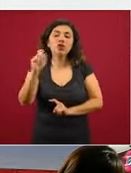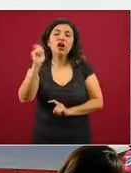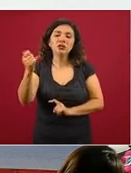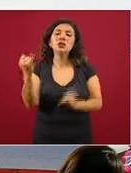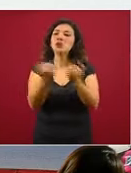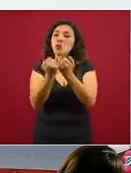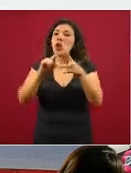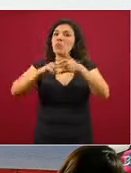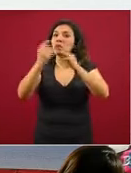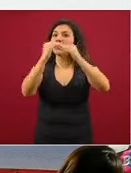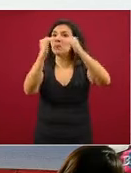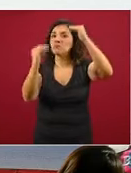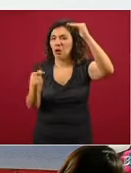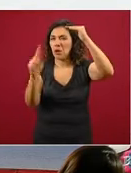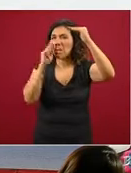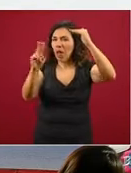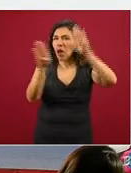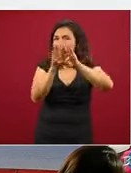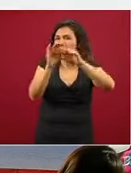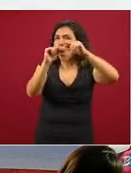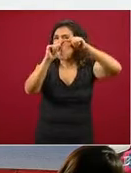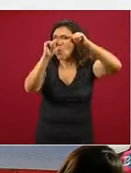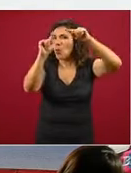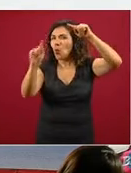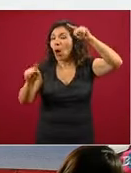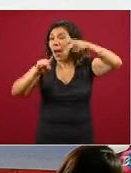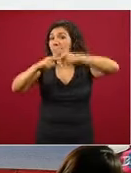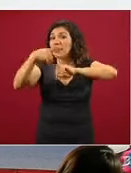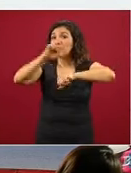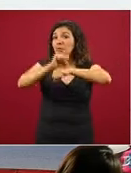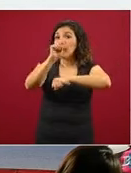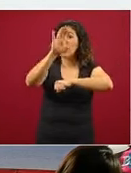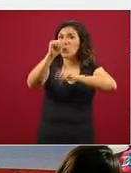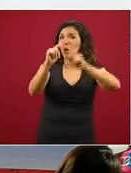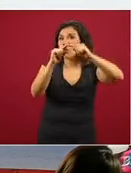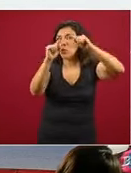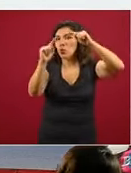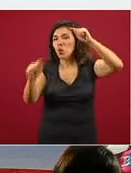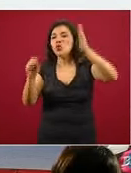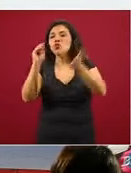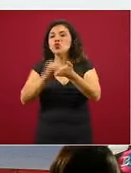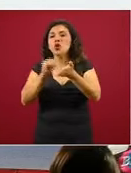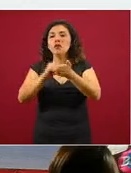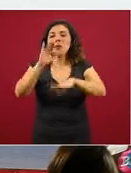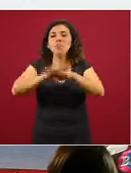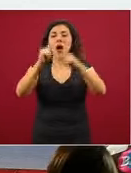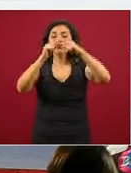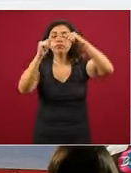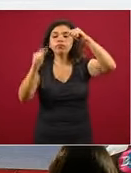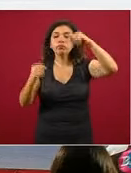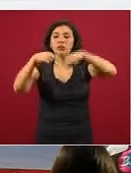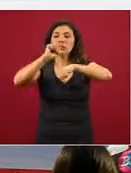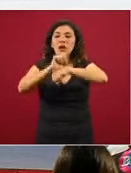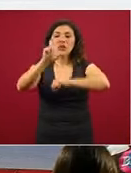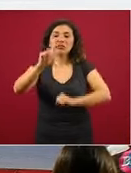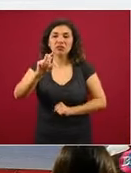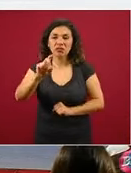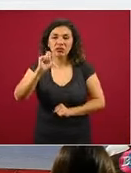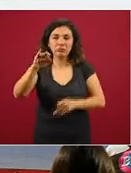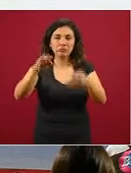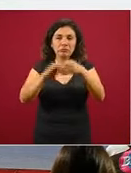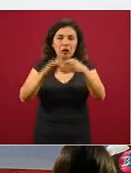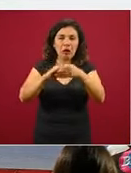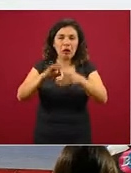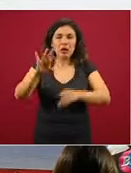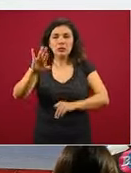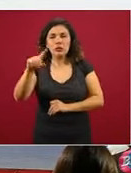tendencia descendente, porque lo vemos bajar desde la semana 29 y todavía mucho más en la semana 30, está alrededor del